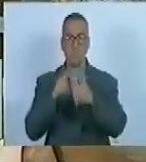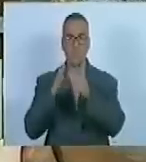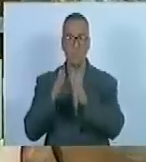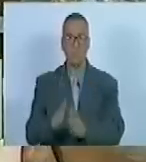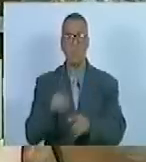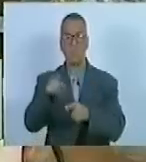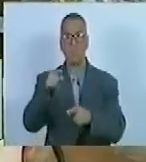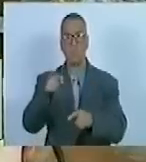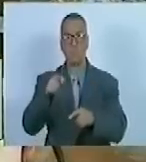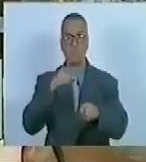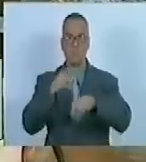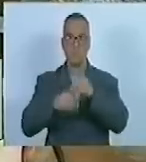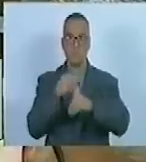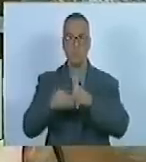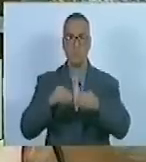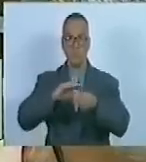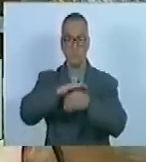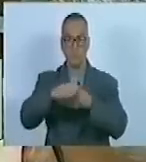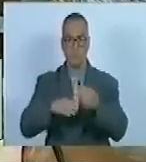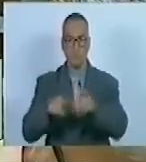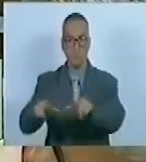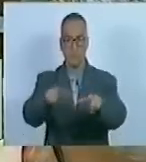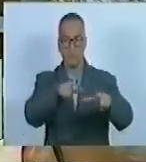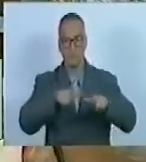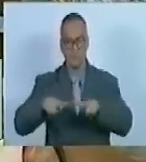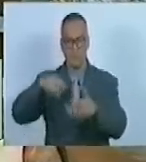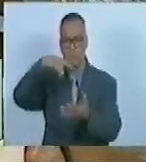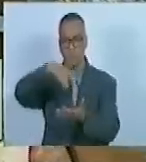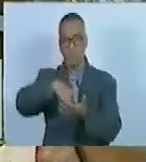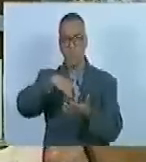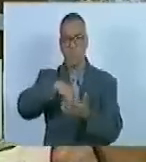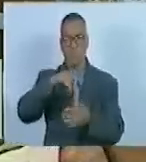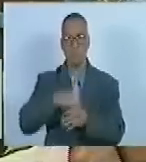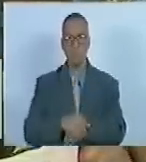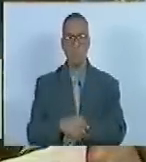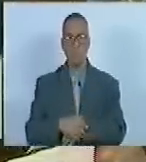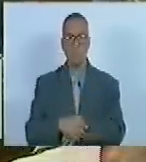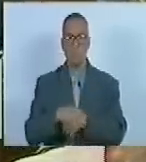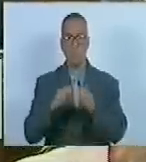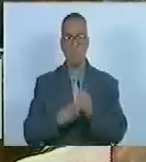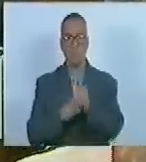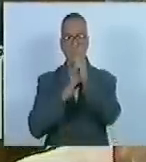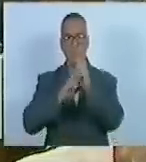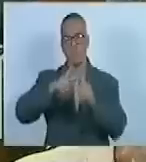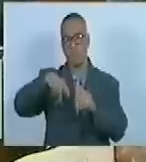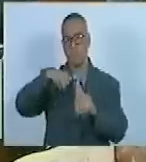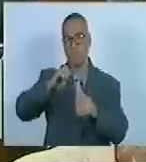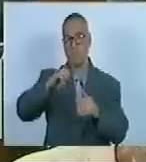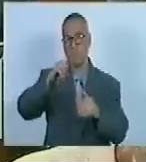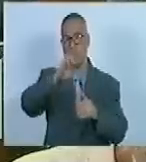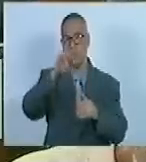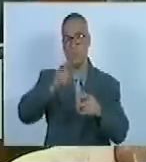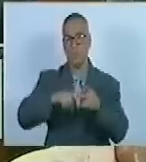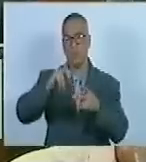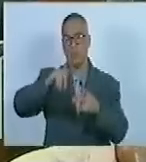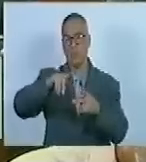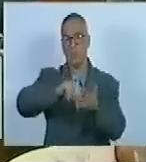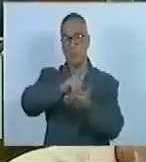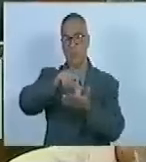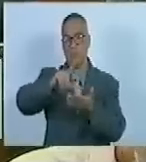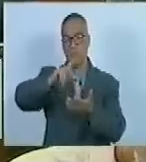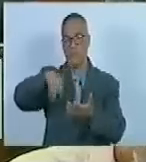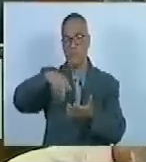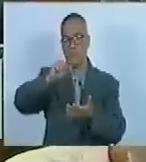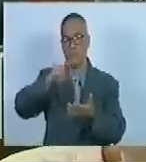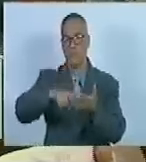majestuosa maniobra envolvente en el campo de Carabobo en la dirección de Páez, Plaza y Cedeño.